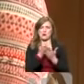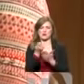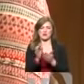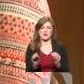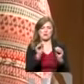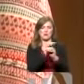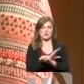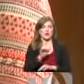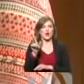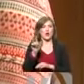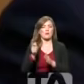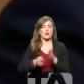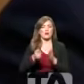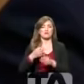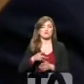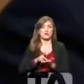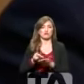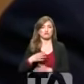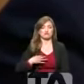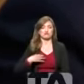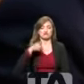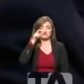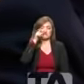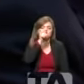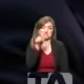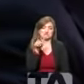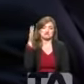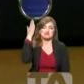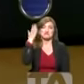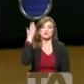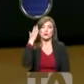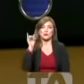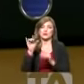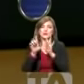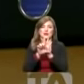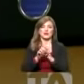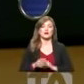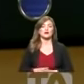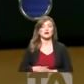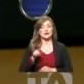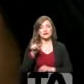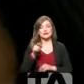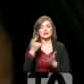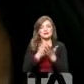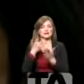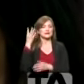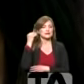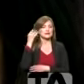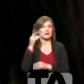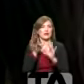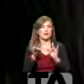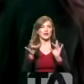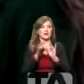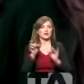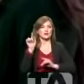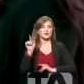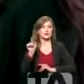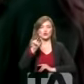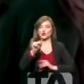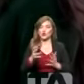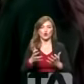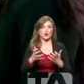alegó que los pagos fueron voluntarios, Fiscalía indicó que se tenía un conocimiento del ilícito, pues hay audios y textos que denotan que Vallejo no